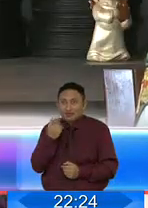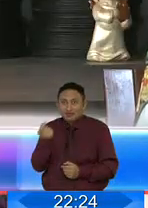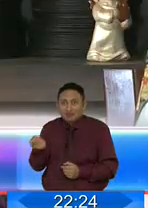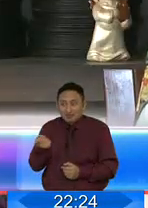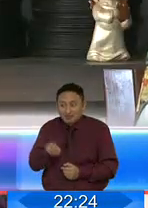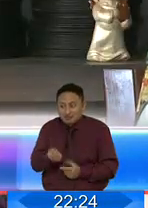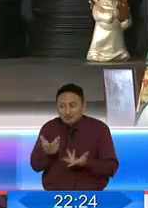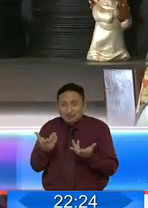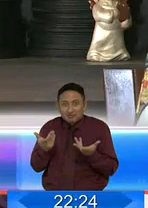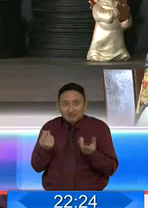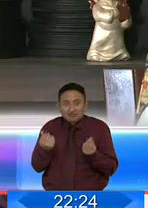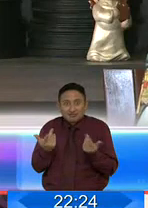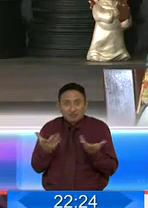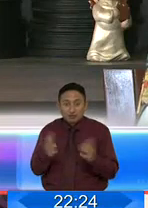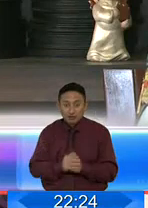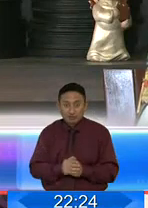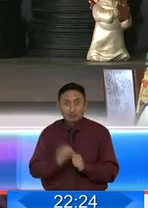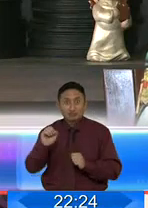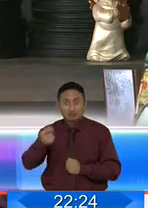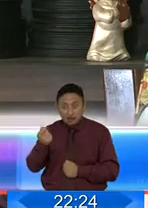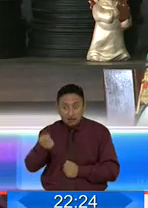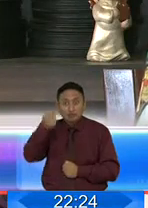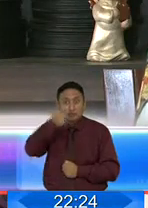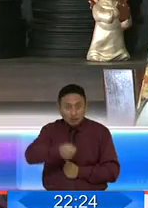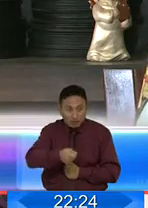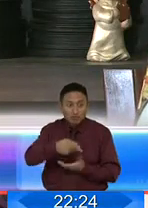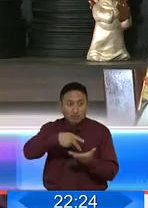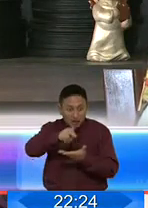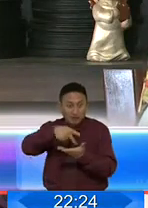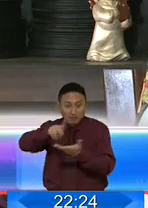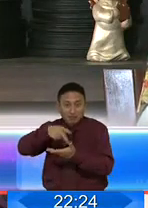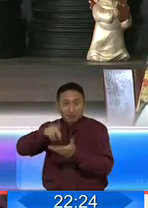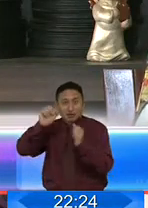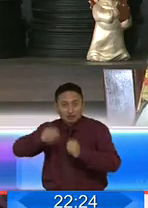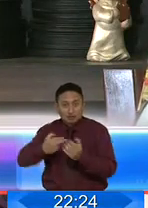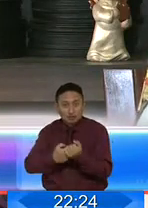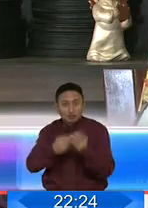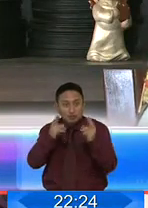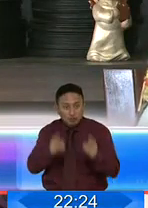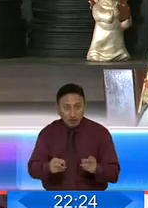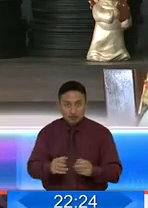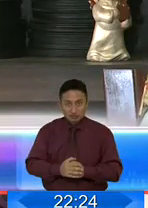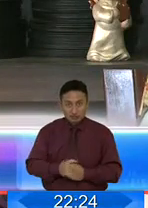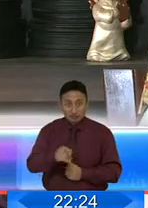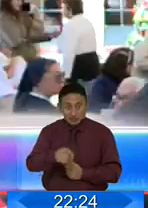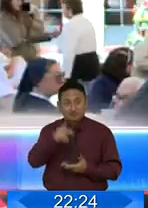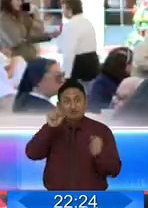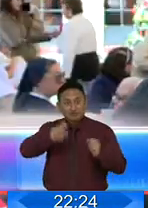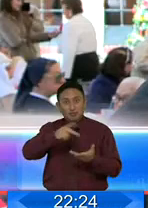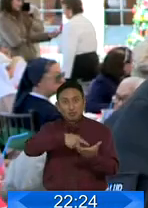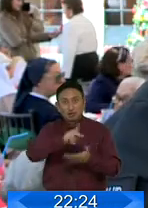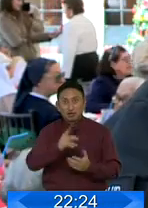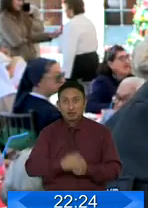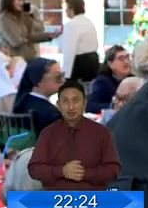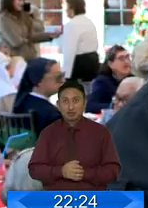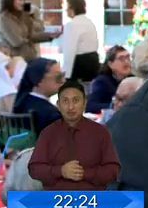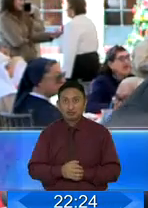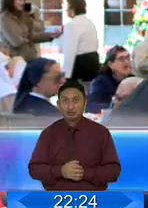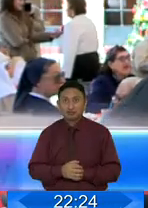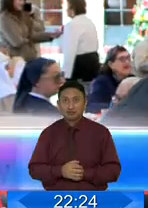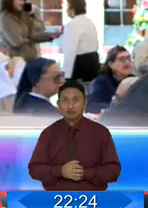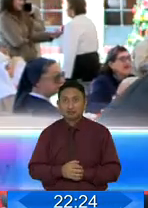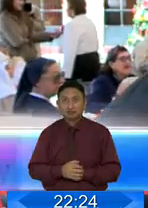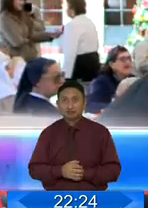sea, las cosas se hacen con dinero, con recursos humanos, los recursos humanos cuestan. No siempre los recursos son